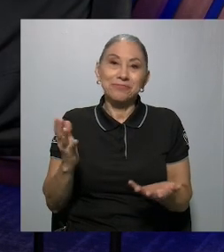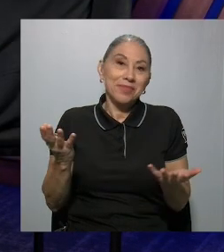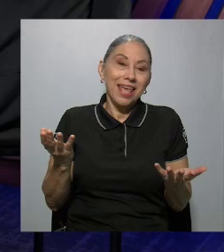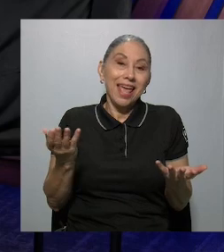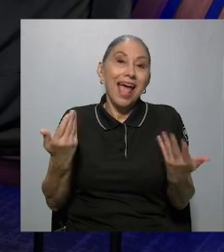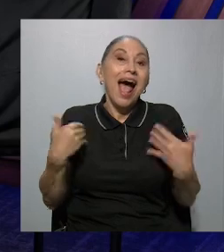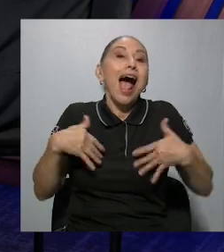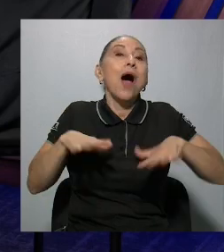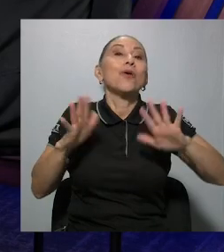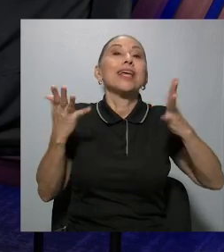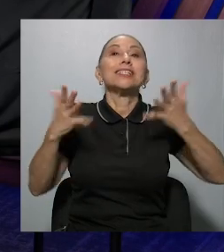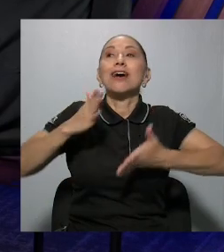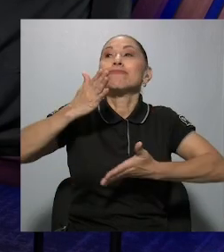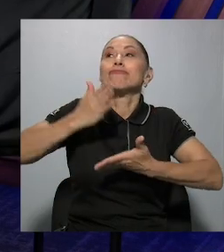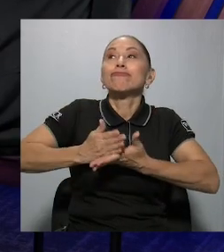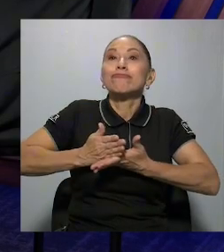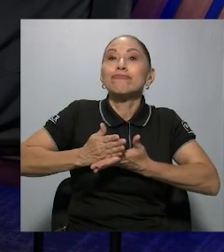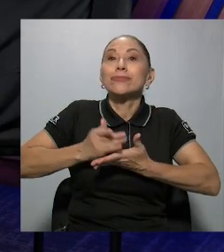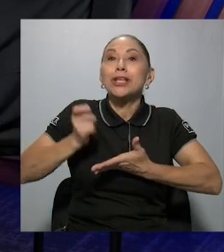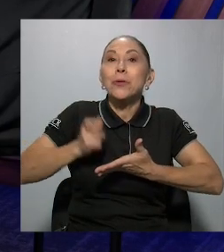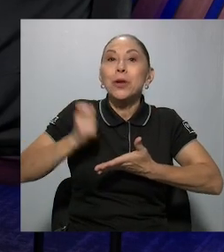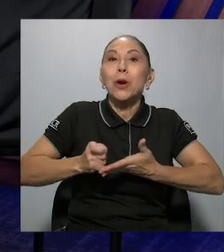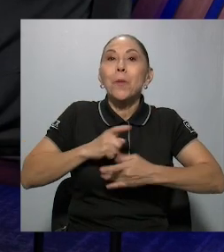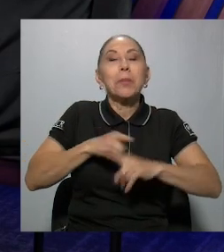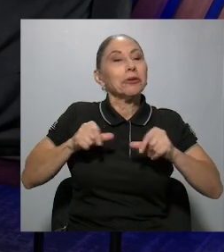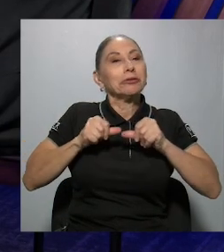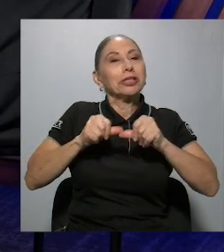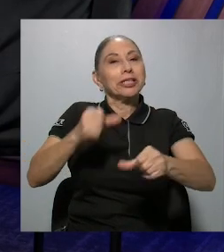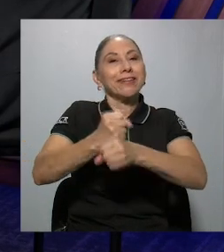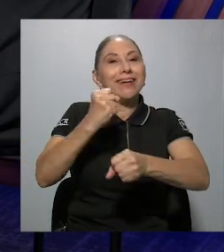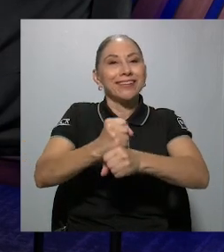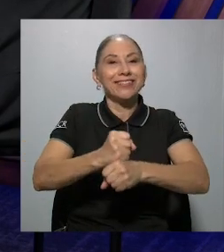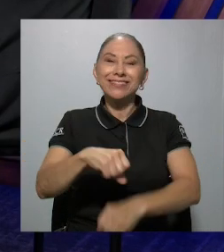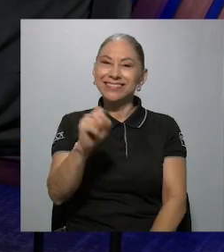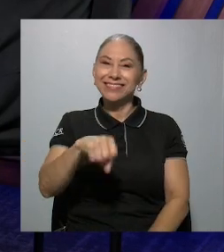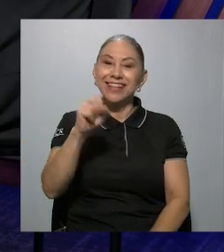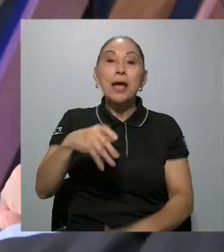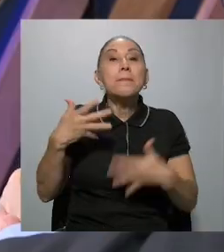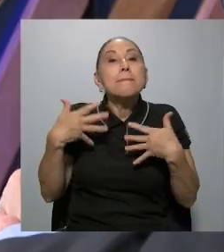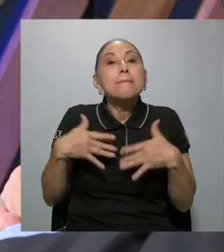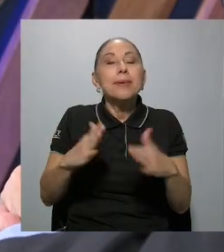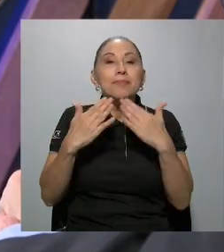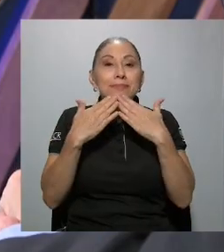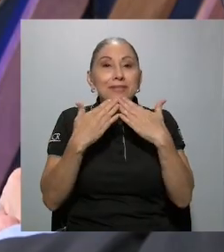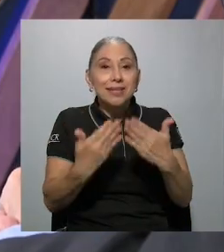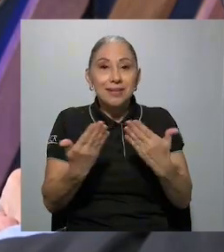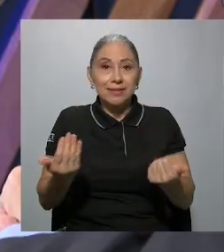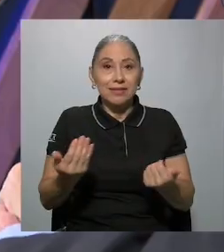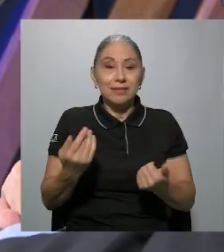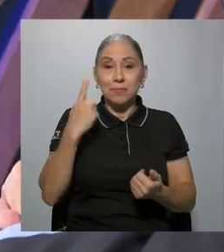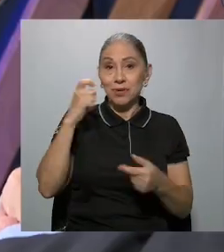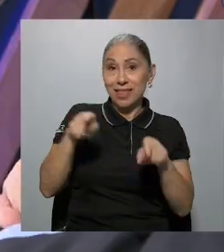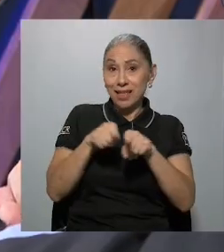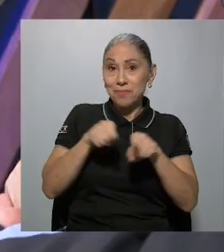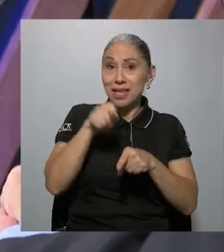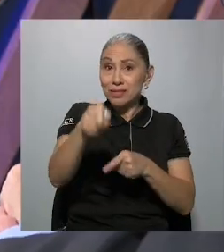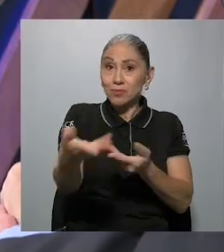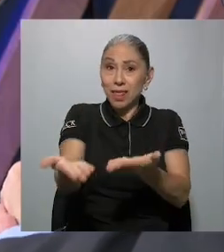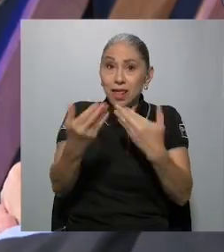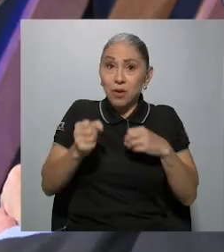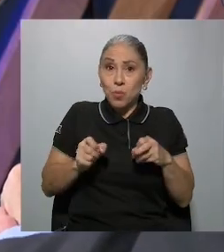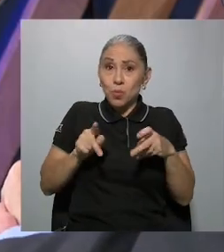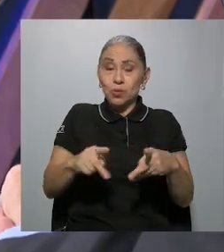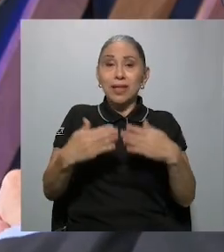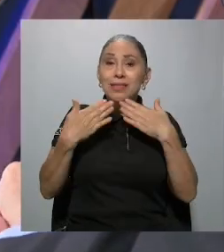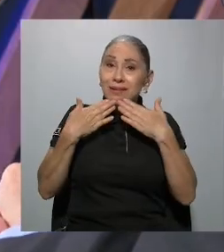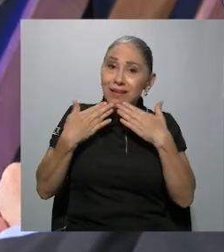que aunque se jubiló, no deja de trabajar. Así es. Y más bien, muchas gracias, don Juan, porque eso también me da oportunidad